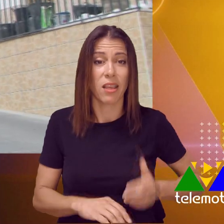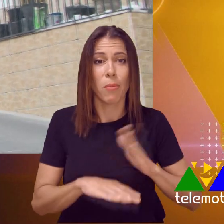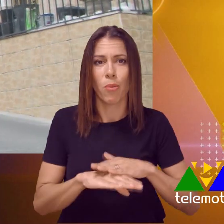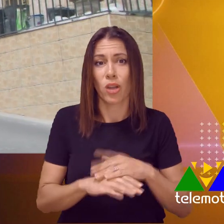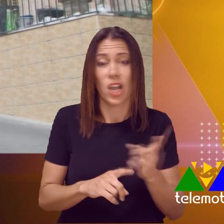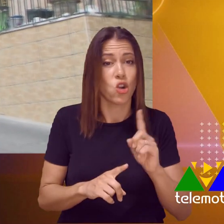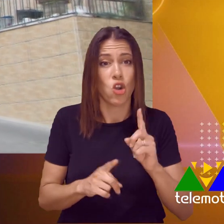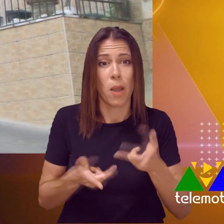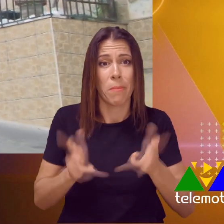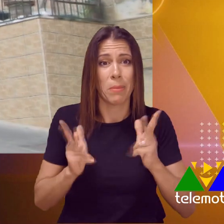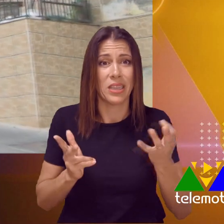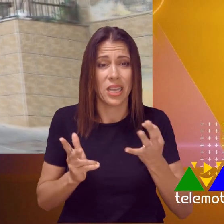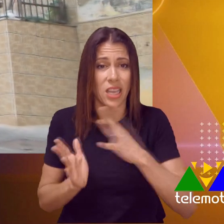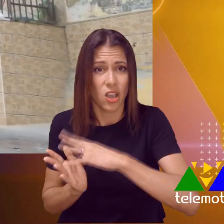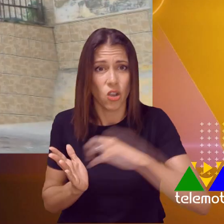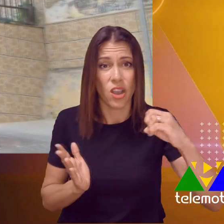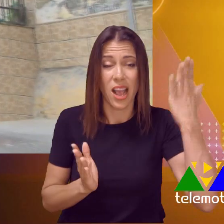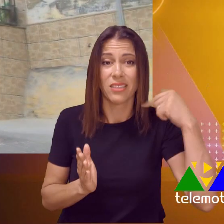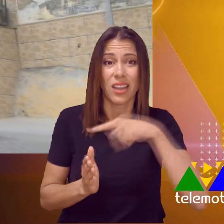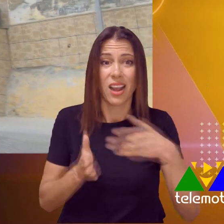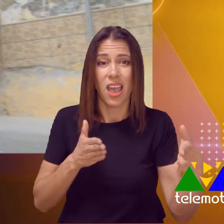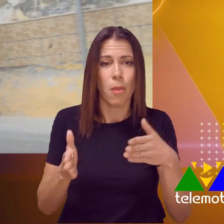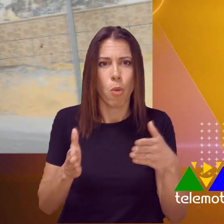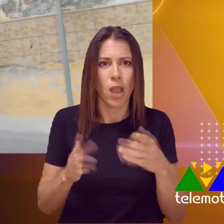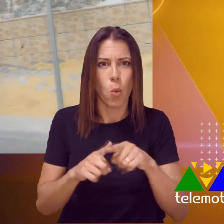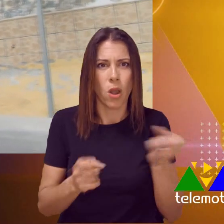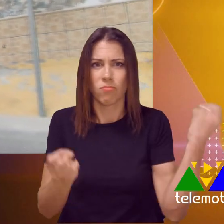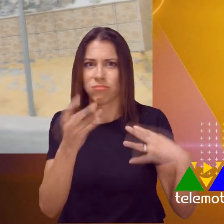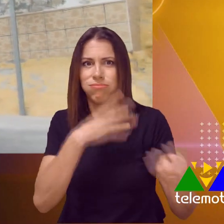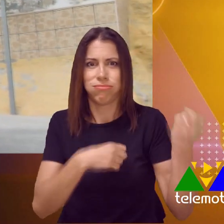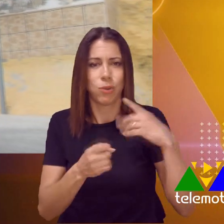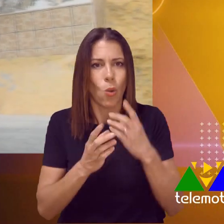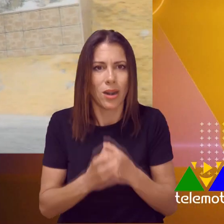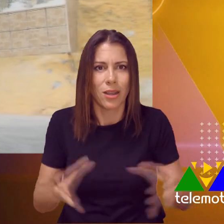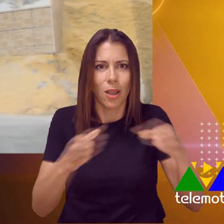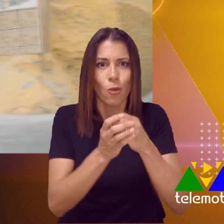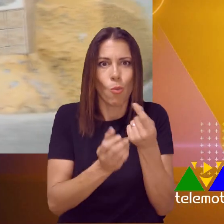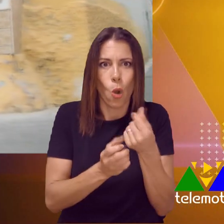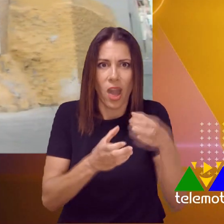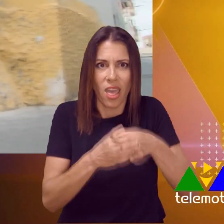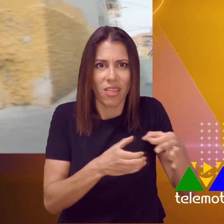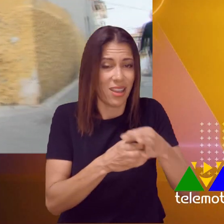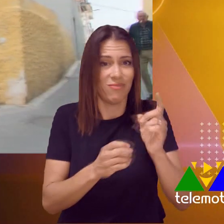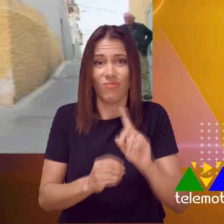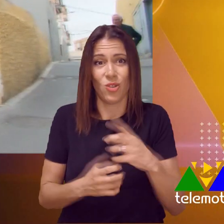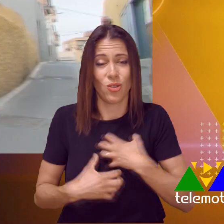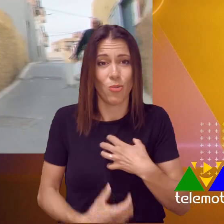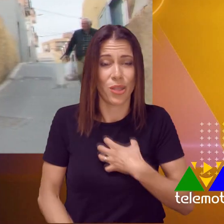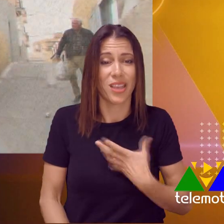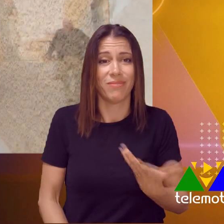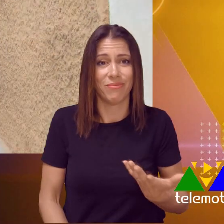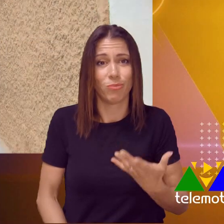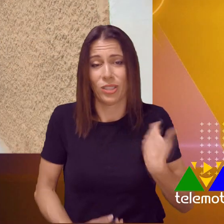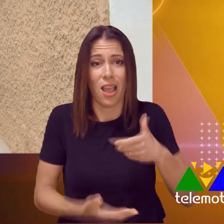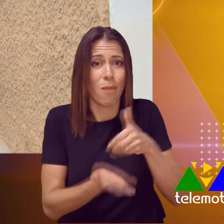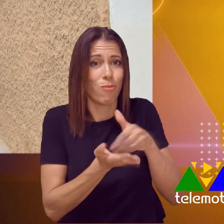permitían llevarse en aquella época, ir cargando con un saco de monedas no era lo más adecuado, ¿no? Lo más adecuado, sobre todo cuando habían sido